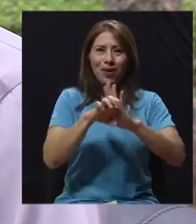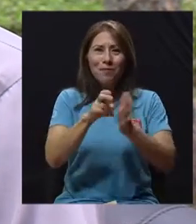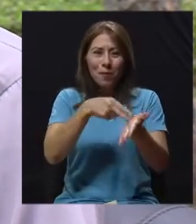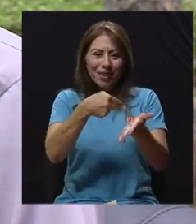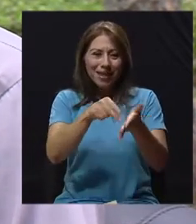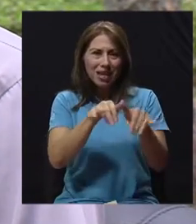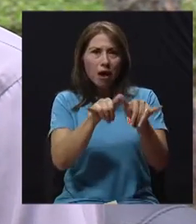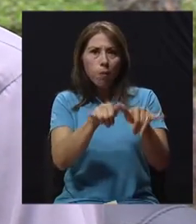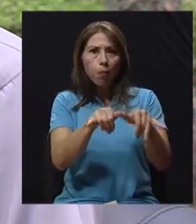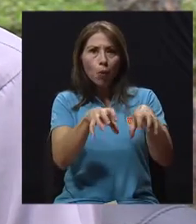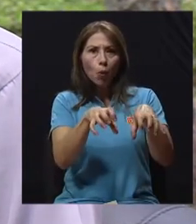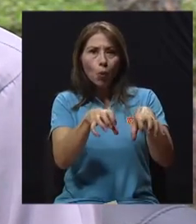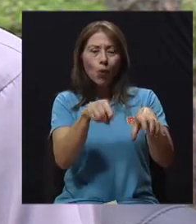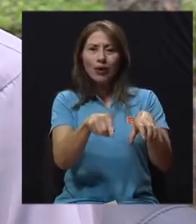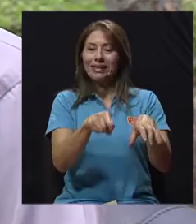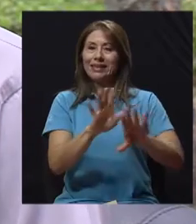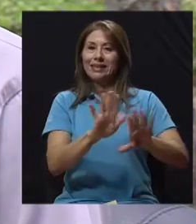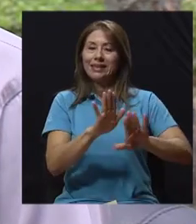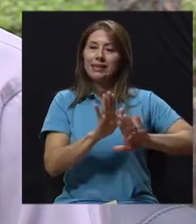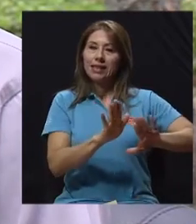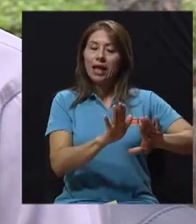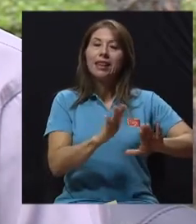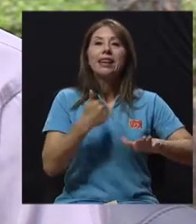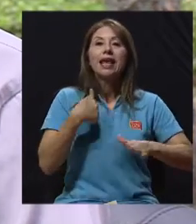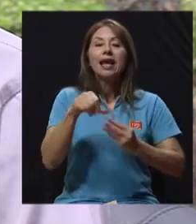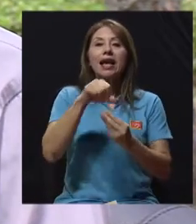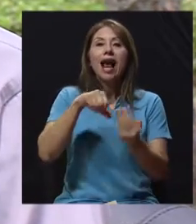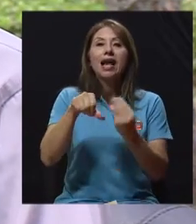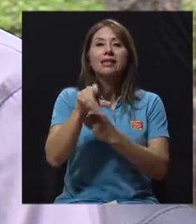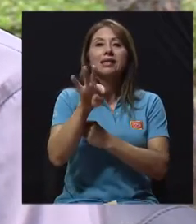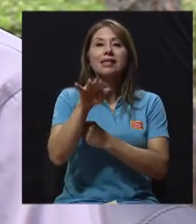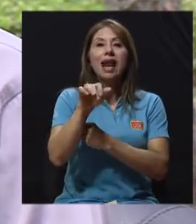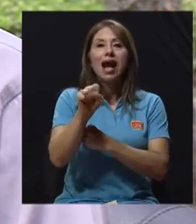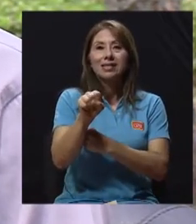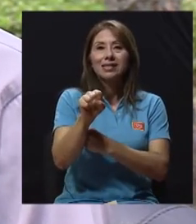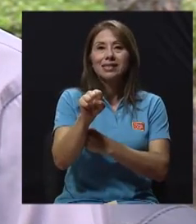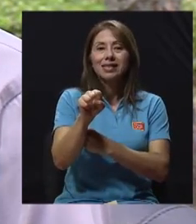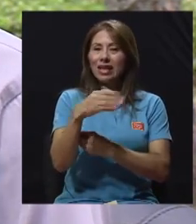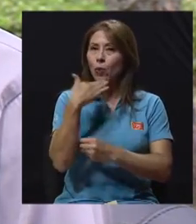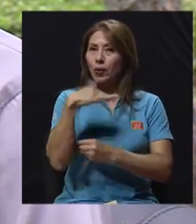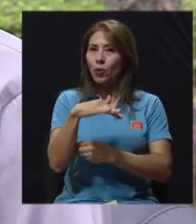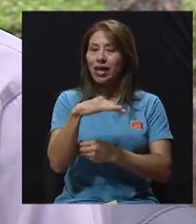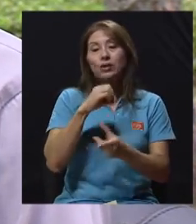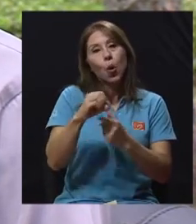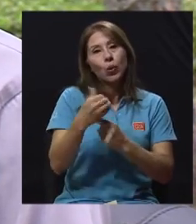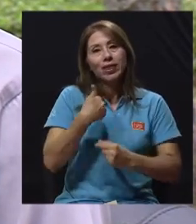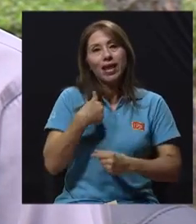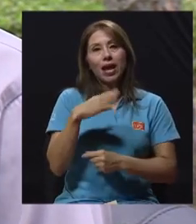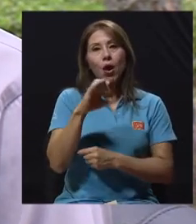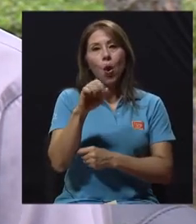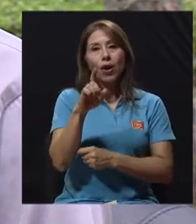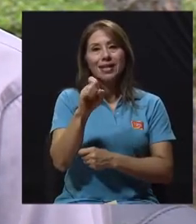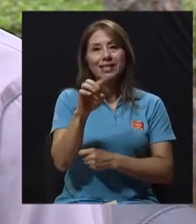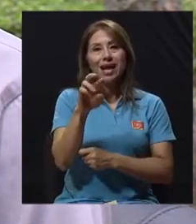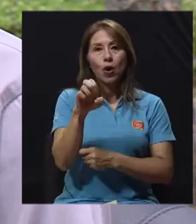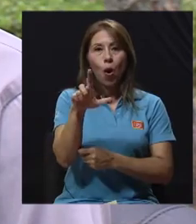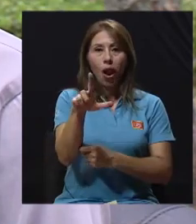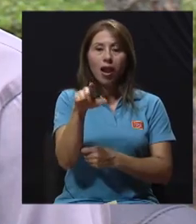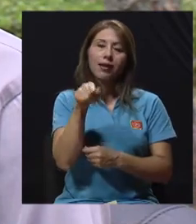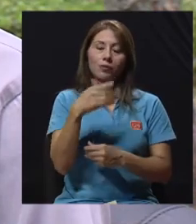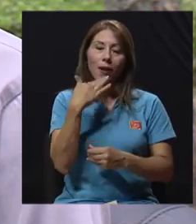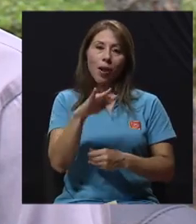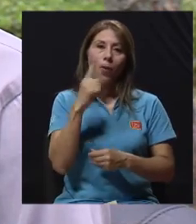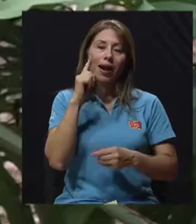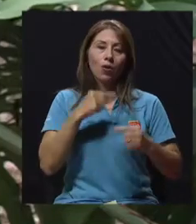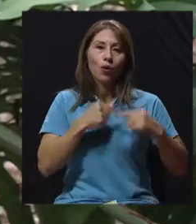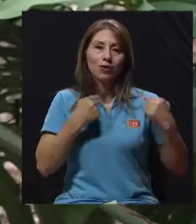tienen grasas trans, que son perjudiciales, o tienen colesterol, que van a ser perjudiciales, valga la redundancia, para la enfermedad, ¿verdad?,